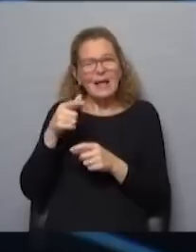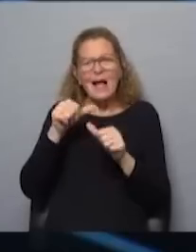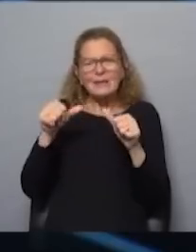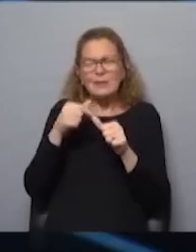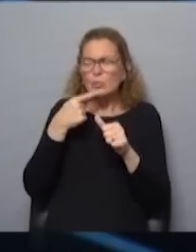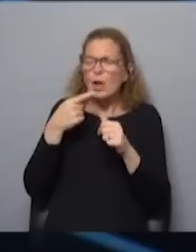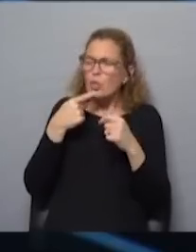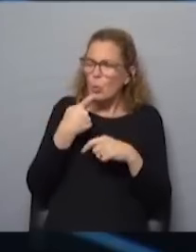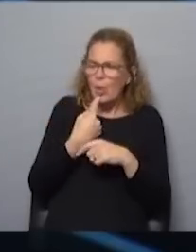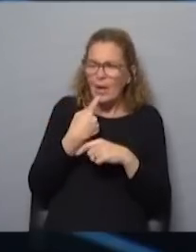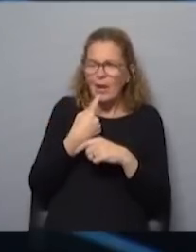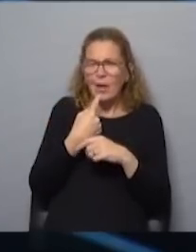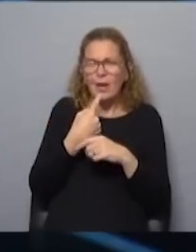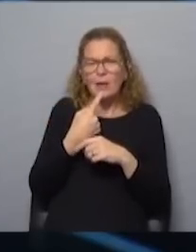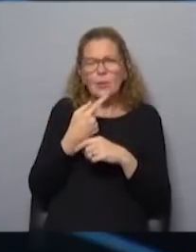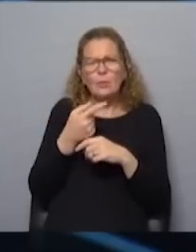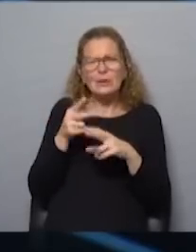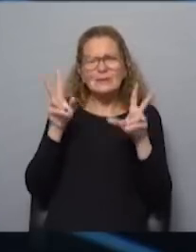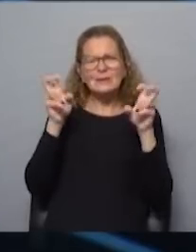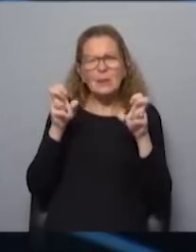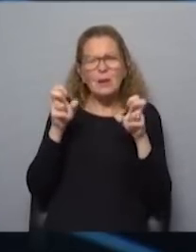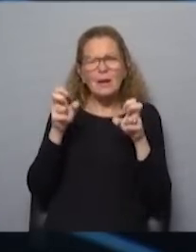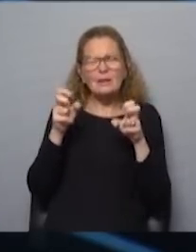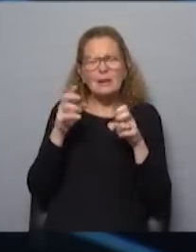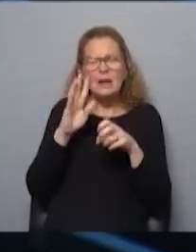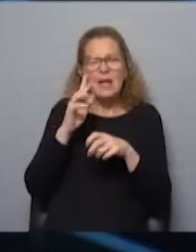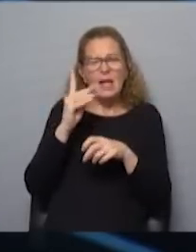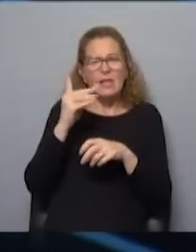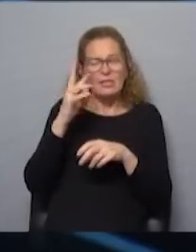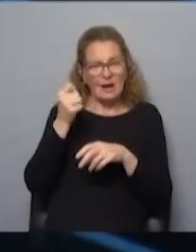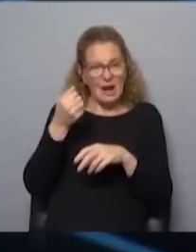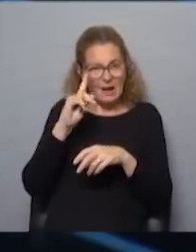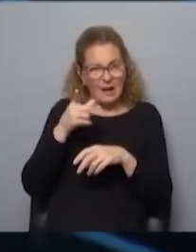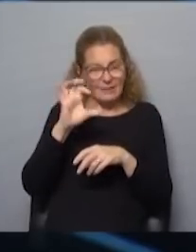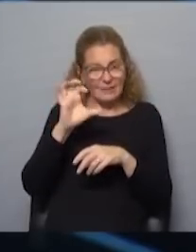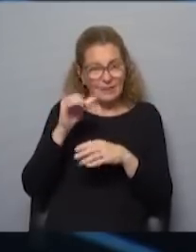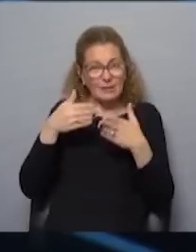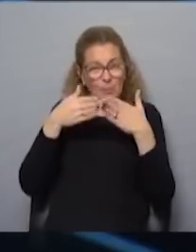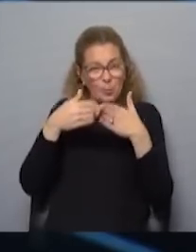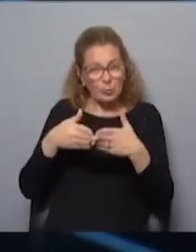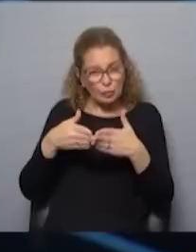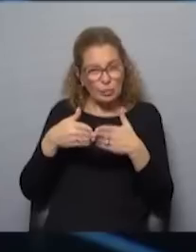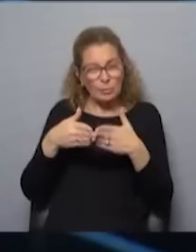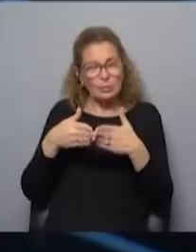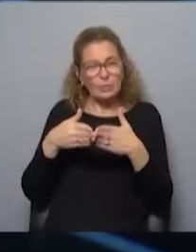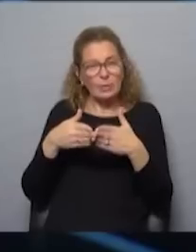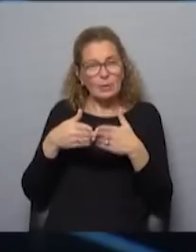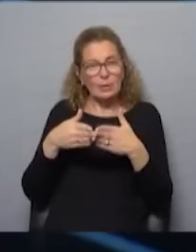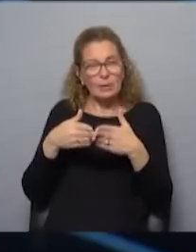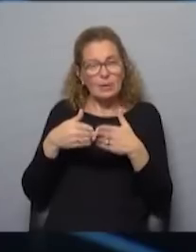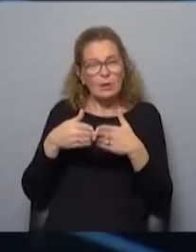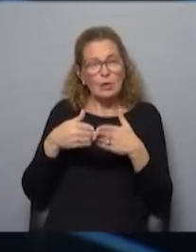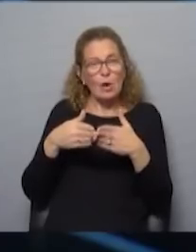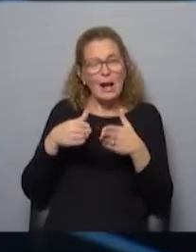respecto a la decisión de que las dragas del puerto montevideo de la lp se operasen en locales de martí